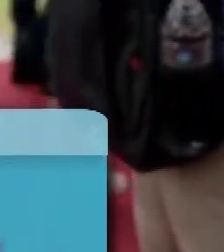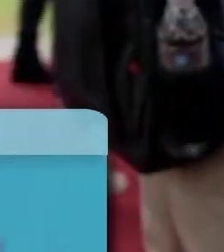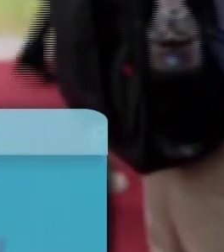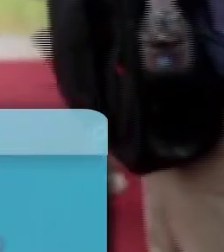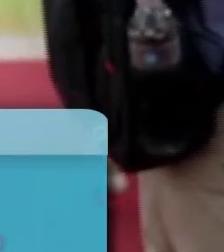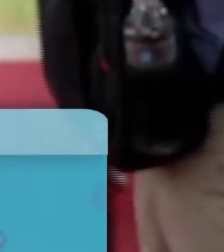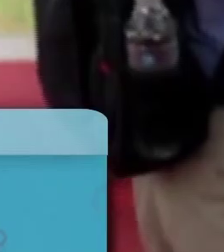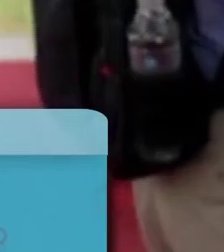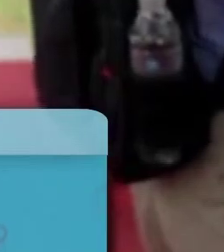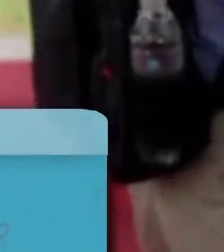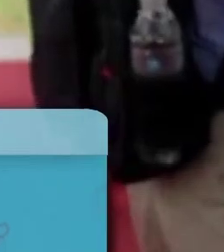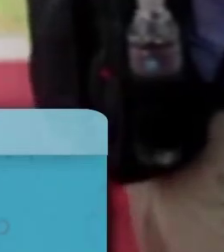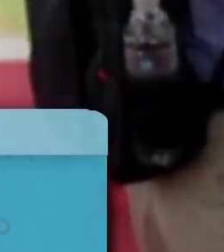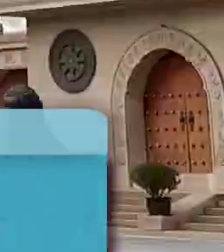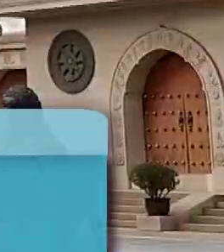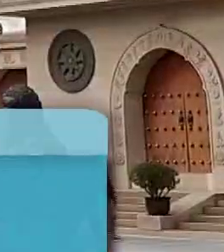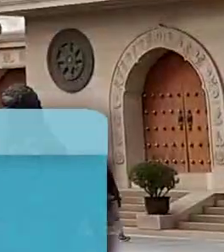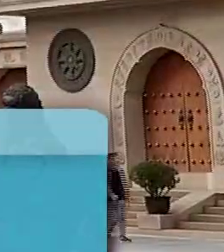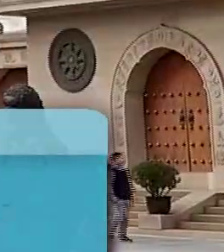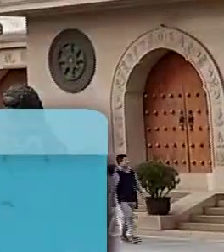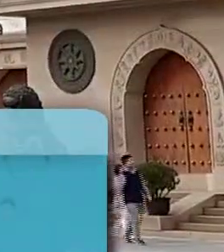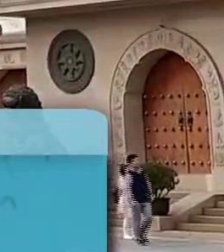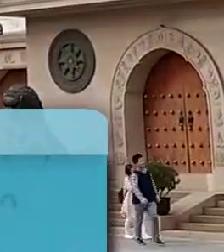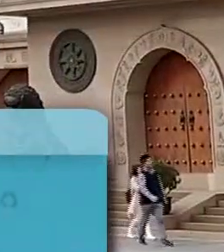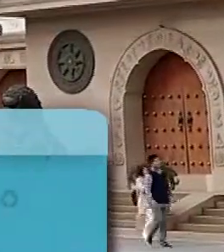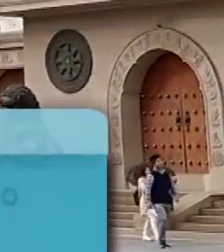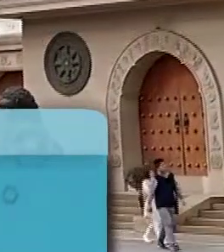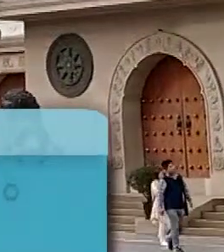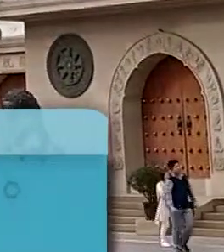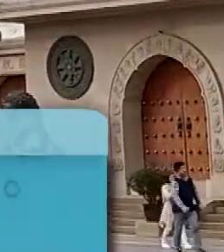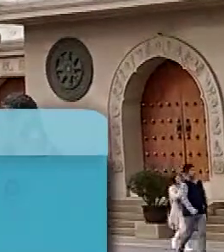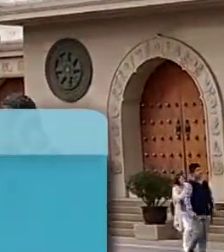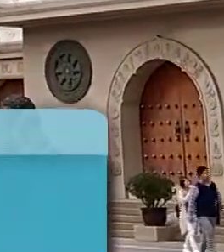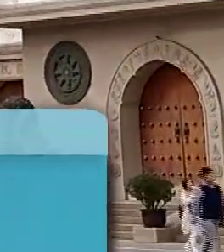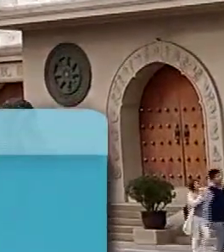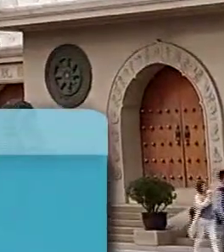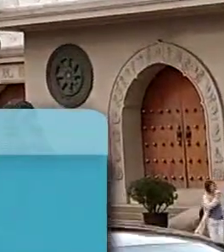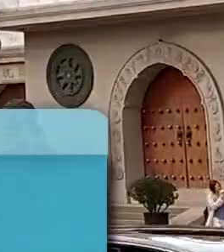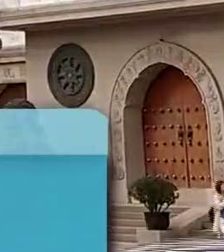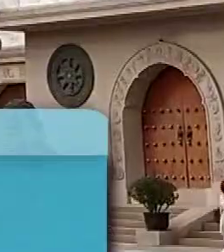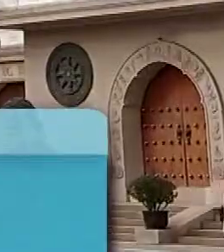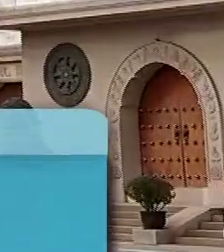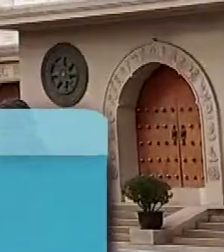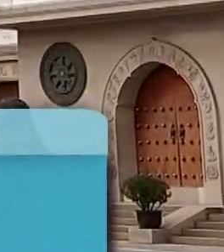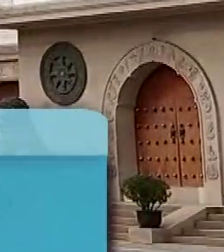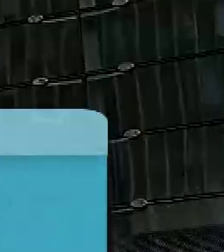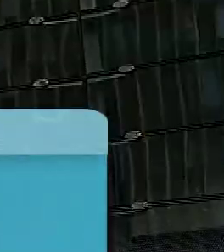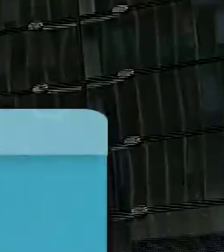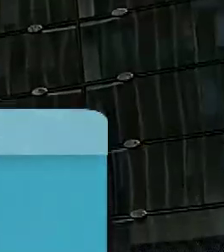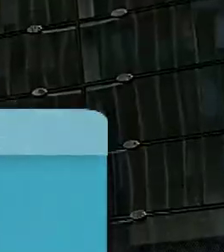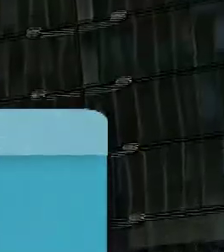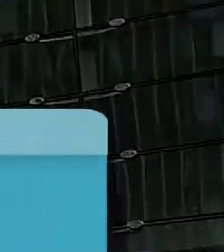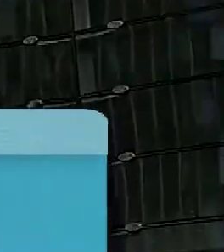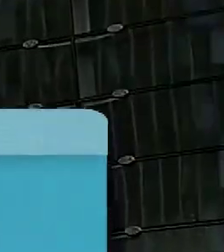Latinoamérica, específicamente con Argentina. Desde hace 4 años trabajo en The Giant, que junto con Puken